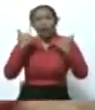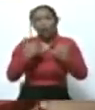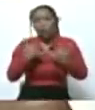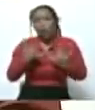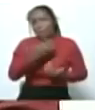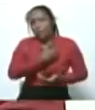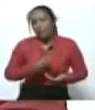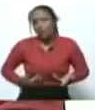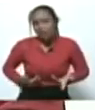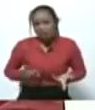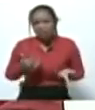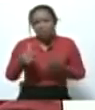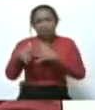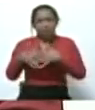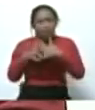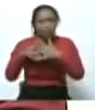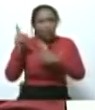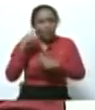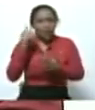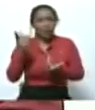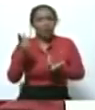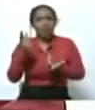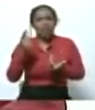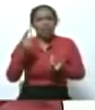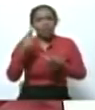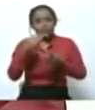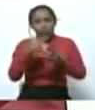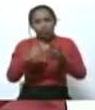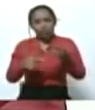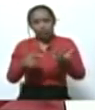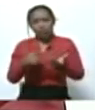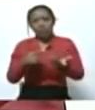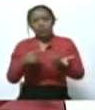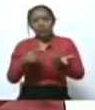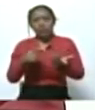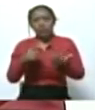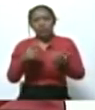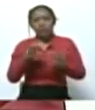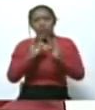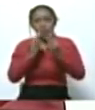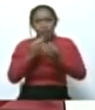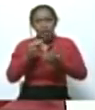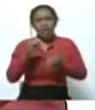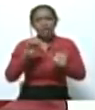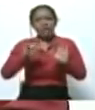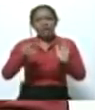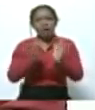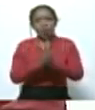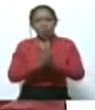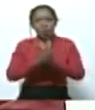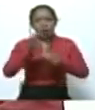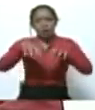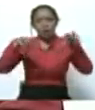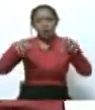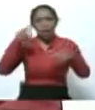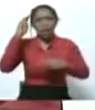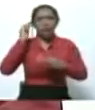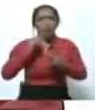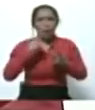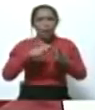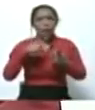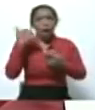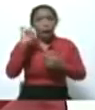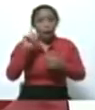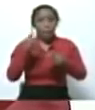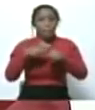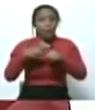tienen familia aquí en Guanipa, tienen familia en San Juan de los Morros, tienen familia en Ciudad Bolívar, tienen